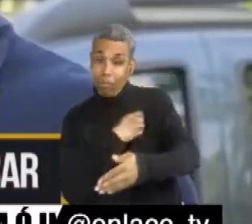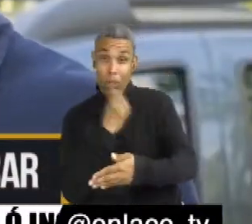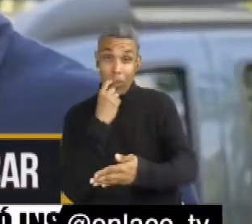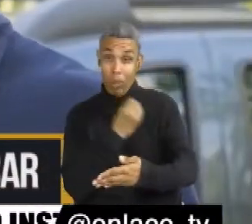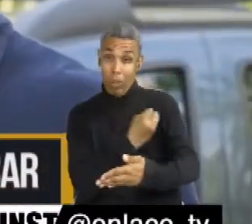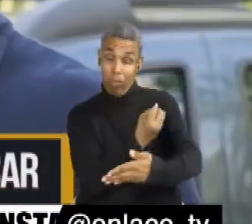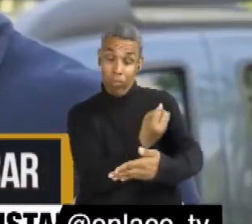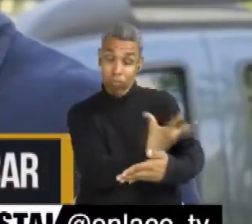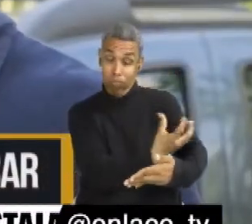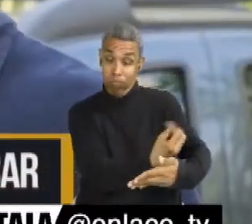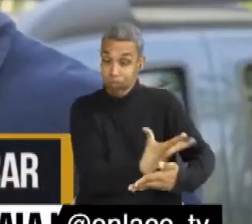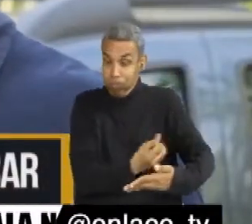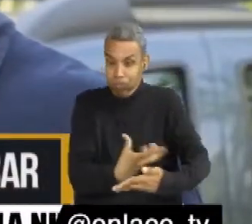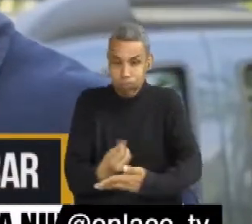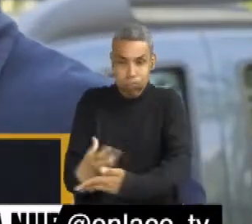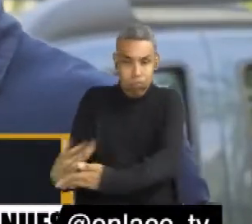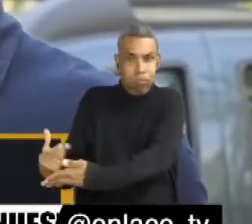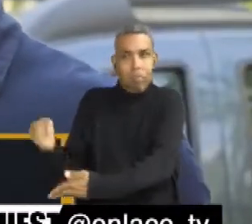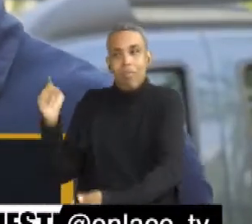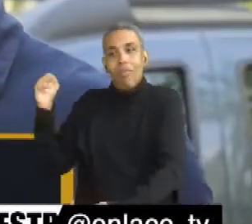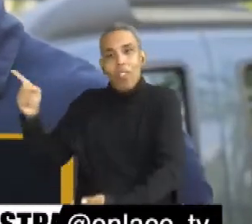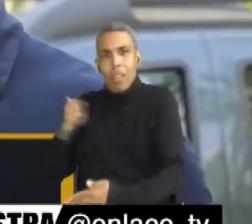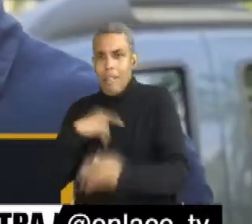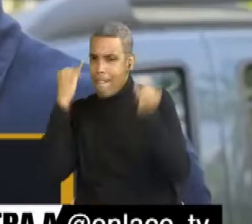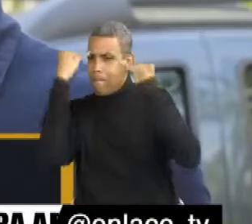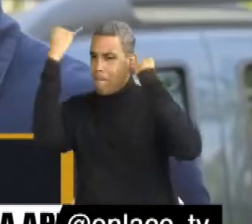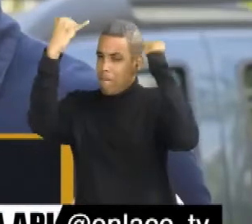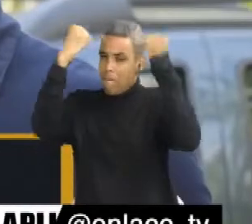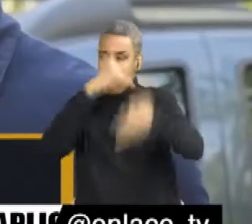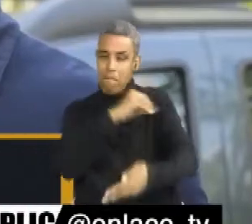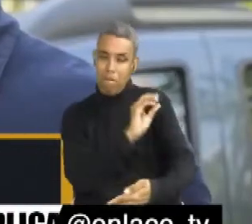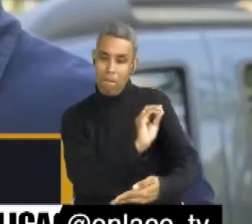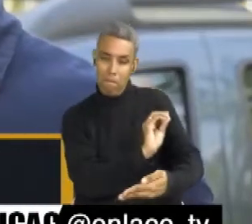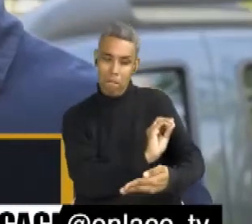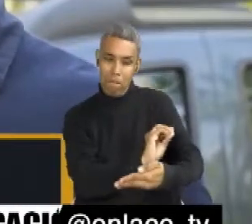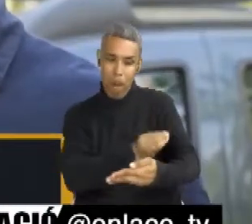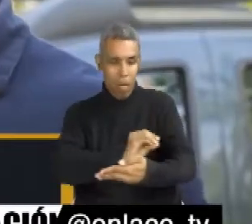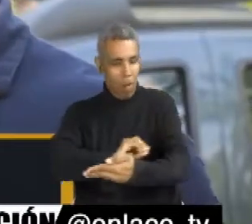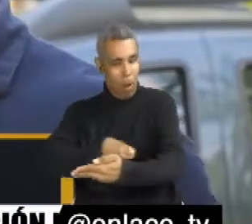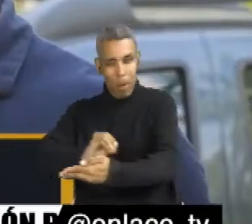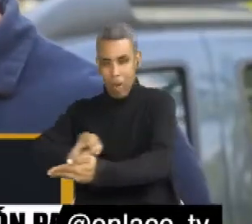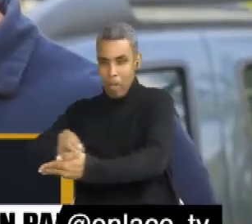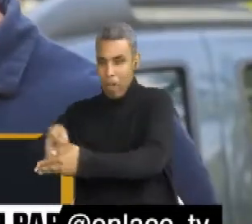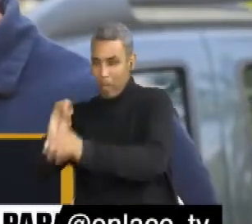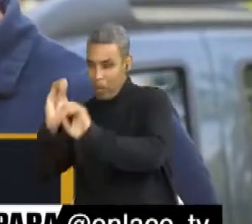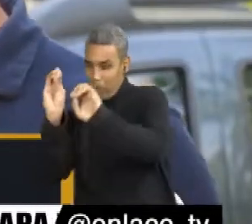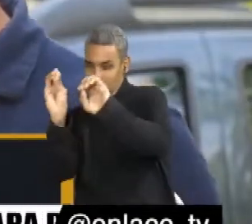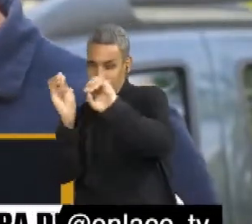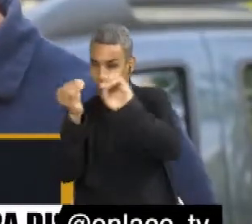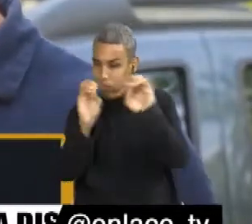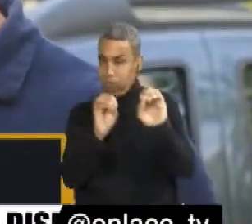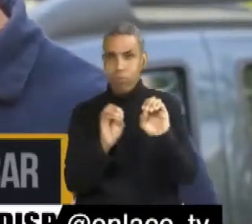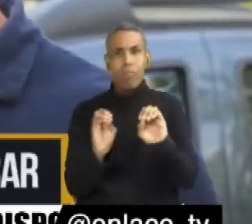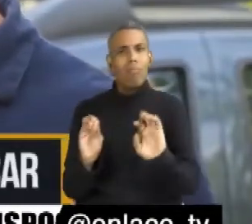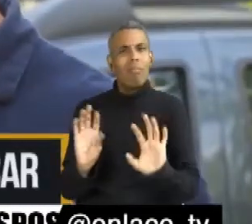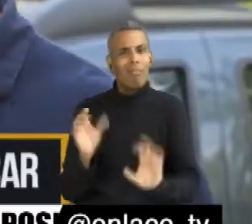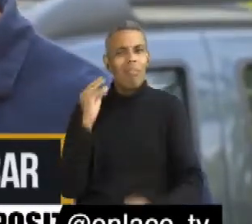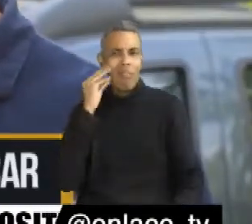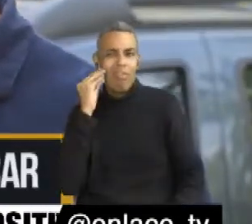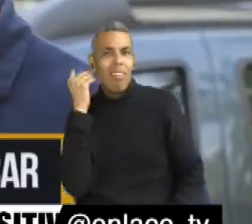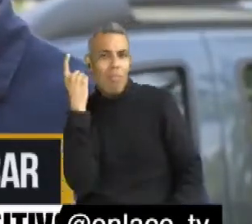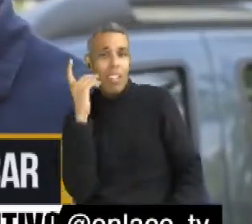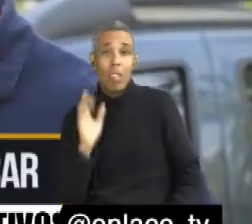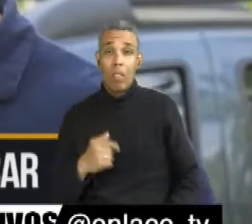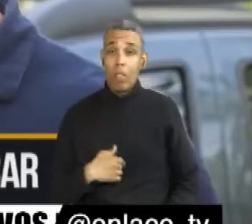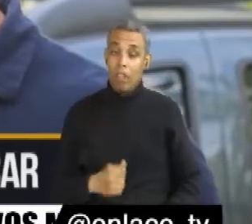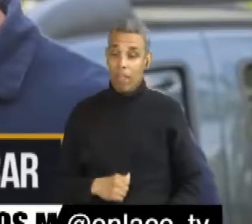comenzando, todavía siento que mi trayectoria es apenas de 7 años, entonces me lo tomo con mucha calma porque todavía sé que me falta mucho